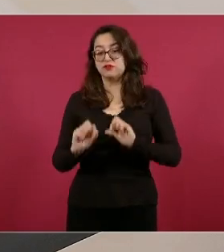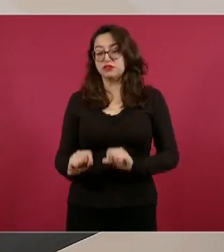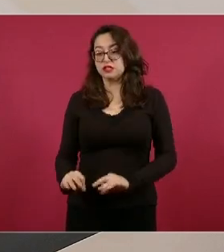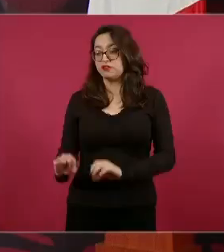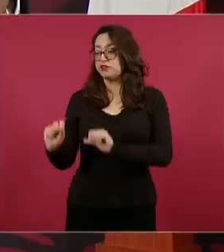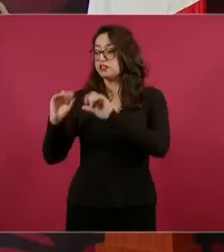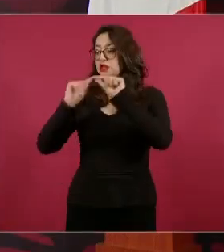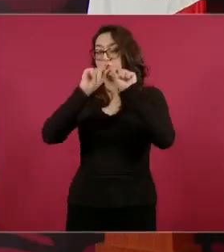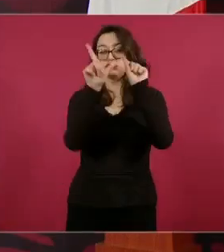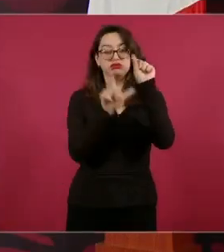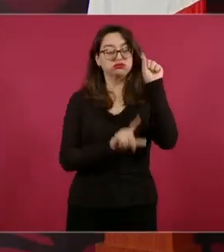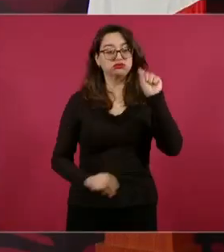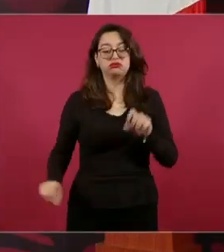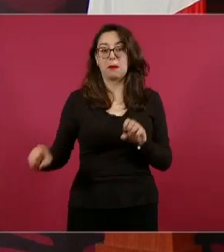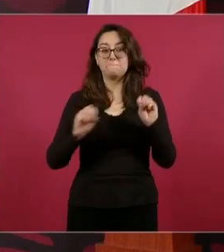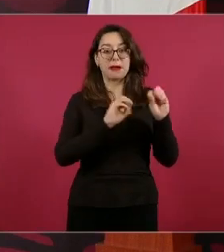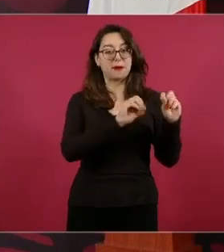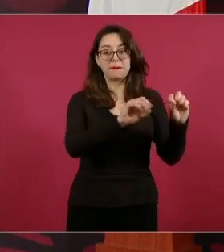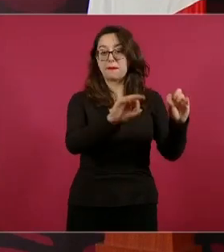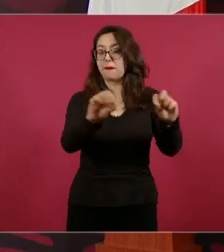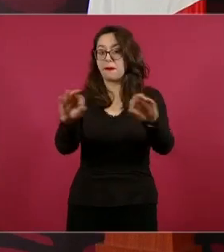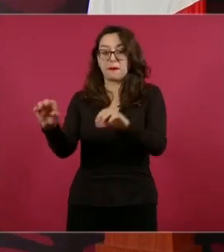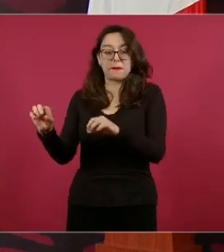Claro, esto tampoco